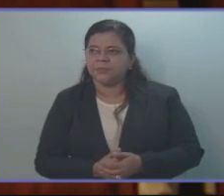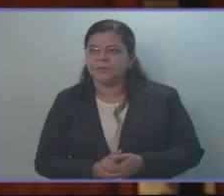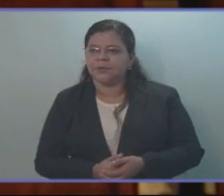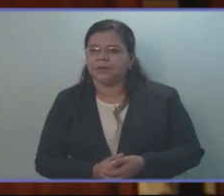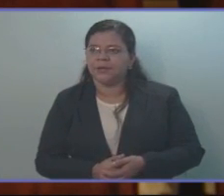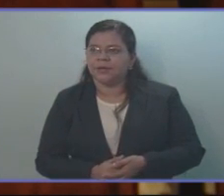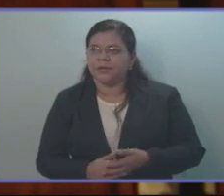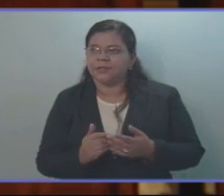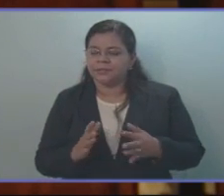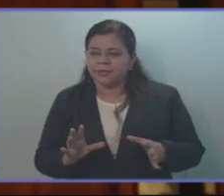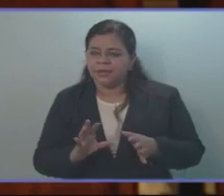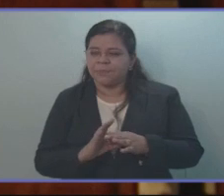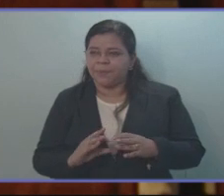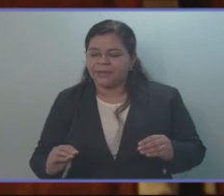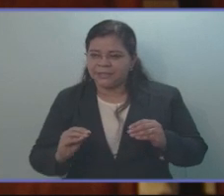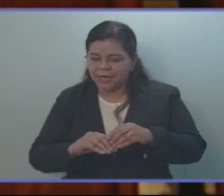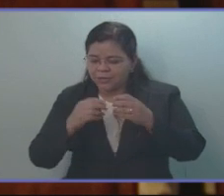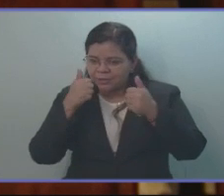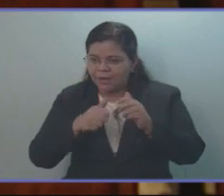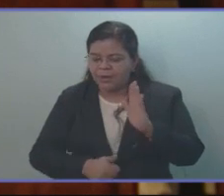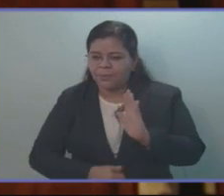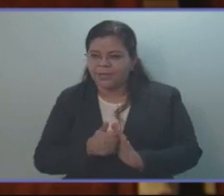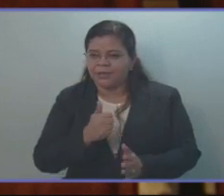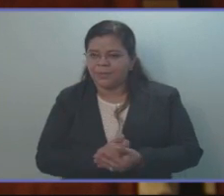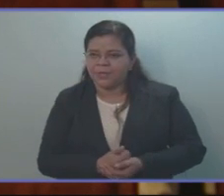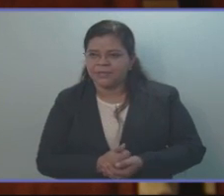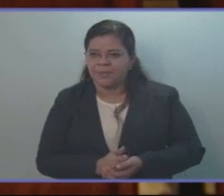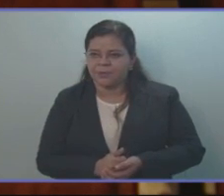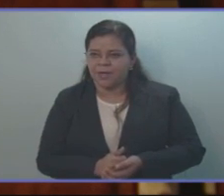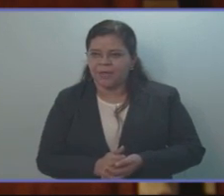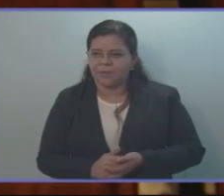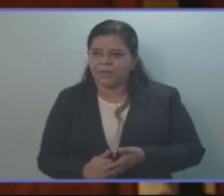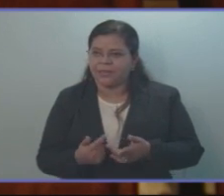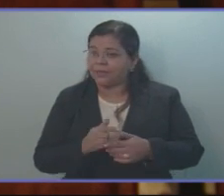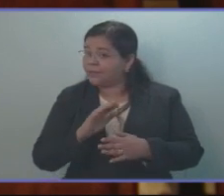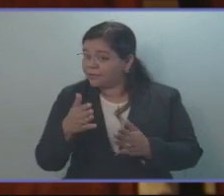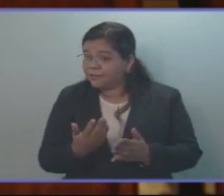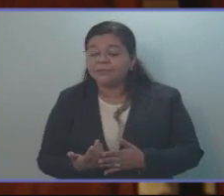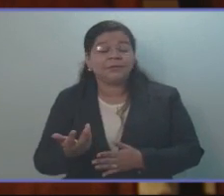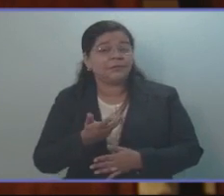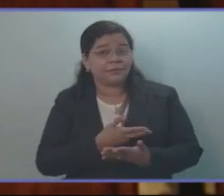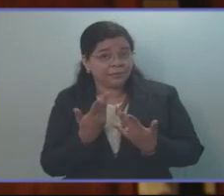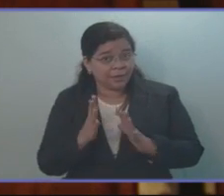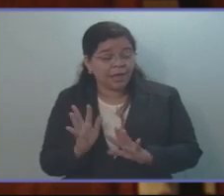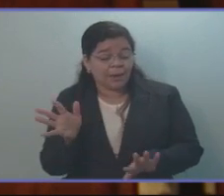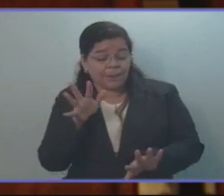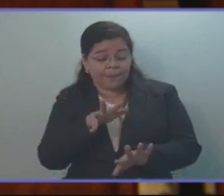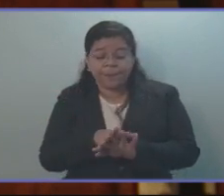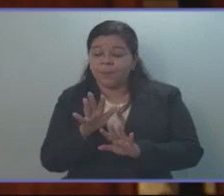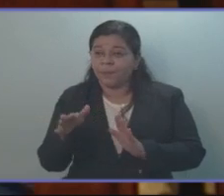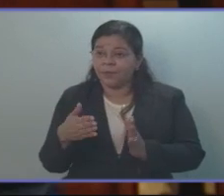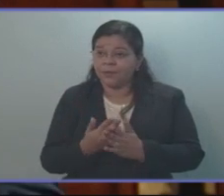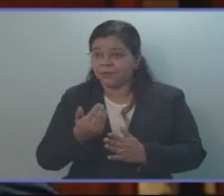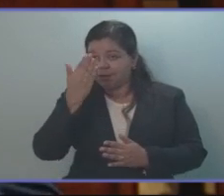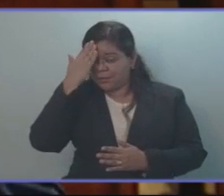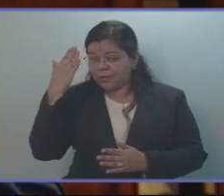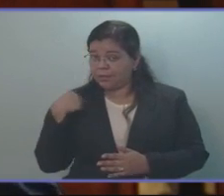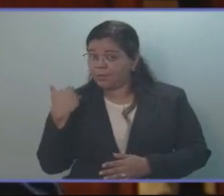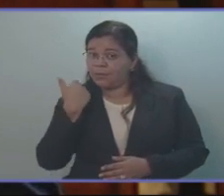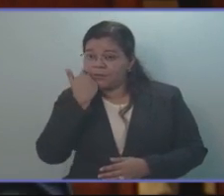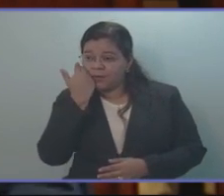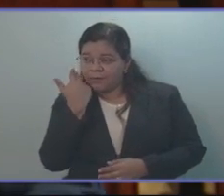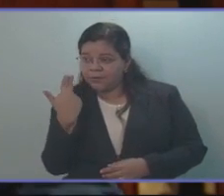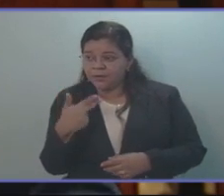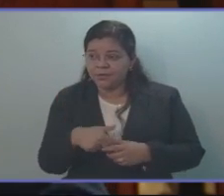Brenda Carolina Santos Melara y de su madre, Elvira Melara Guzmán, quienes forman parte, la joven formaba parte de la